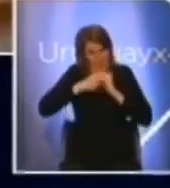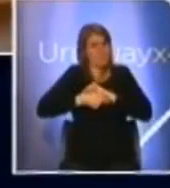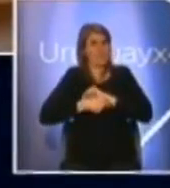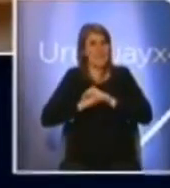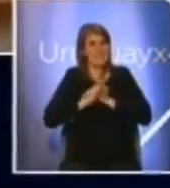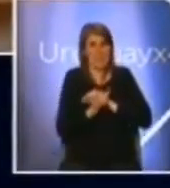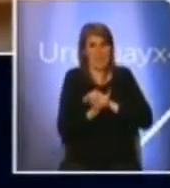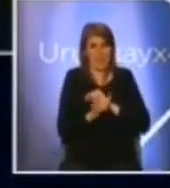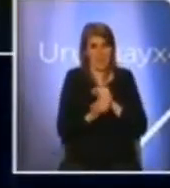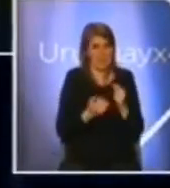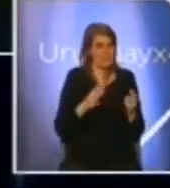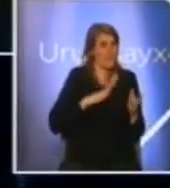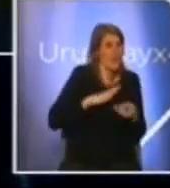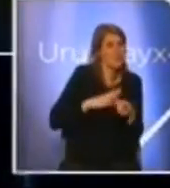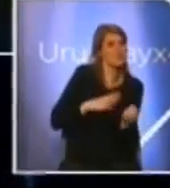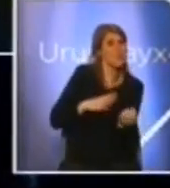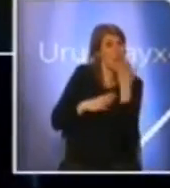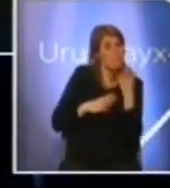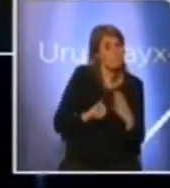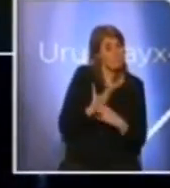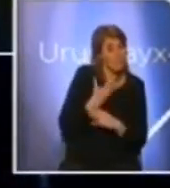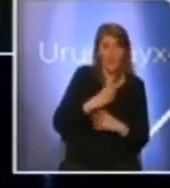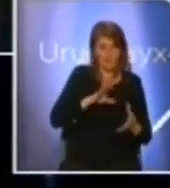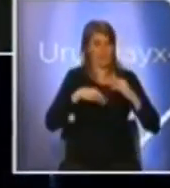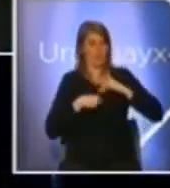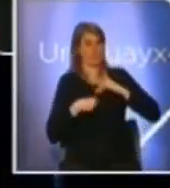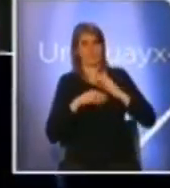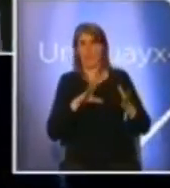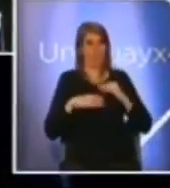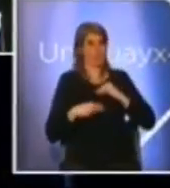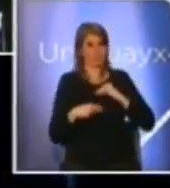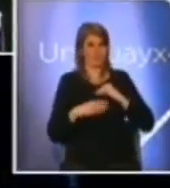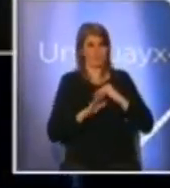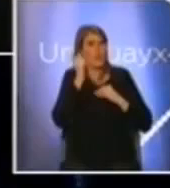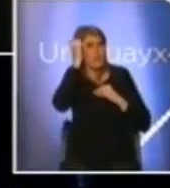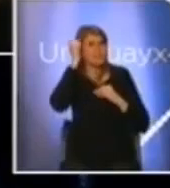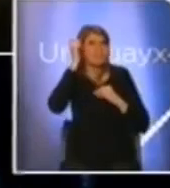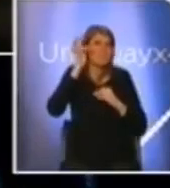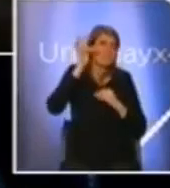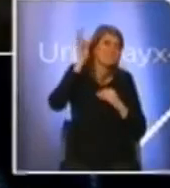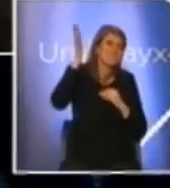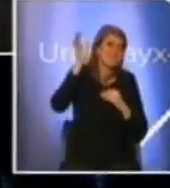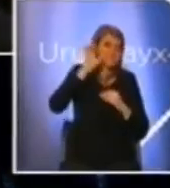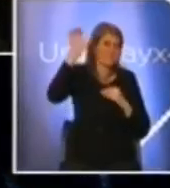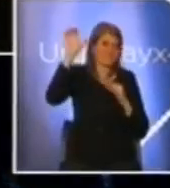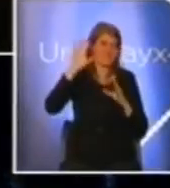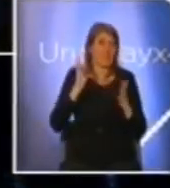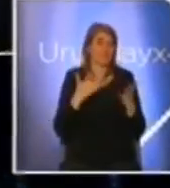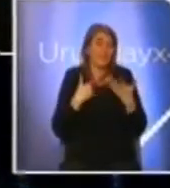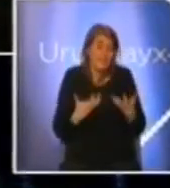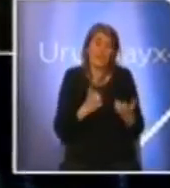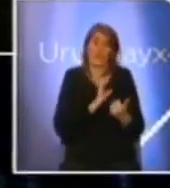a esas nuevas, a esos nuevos desafíos que nos impone. Entonces, uno sueña también con un Estado, con una sociedad,